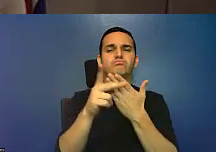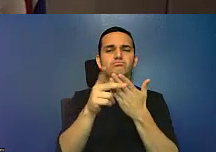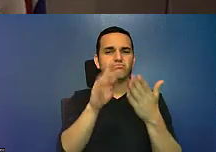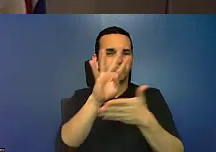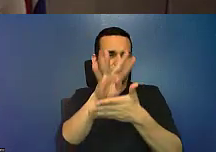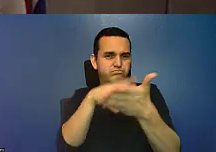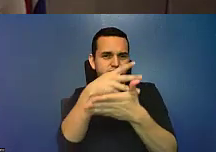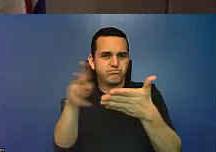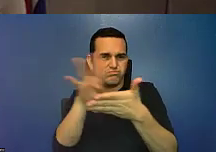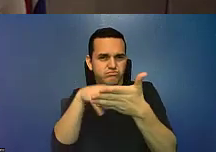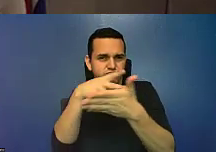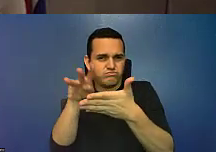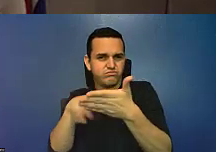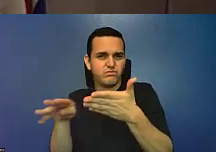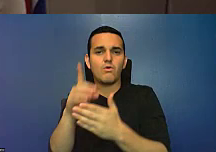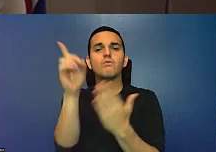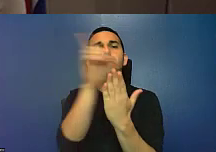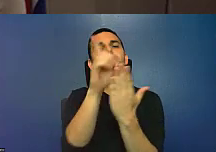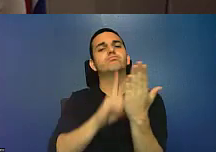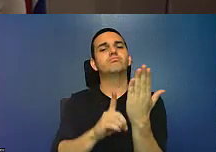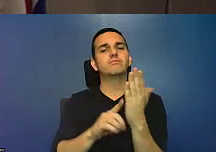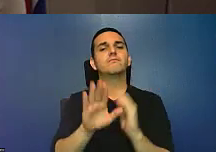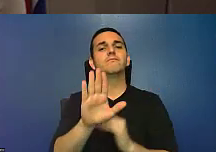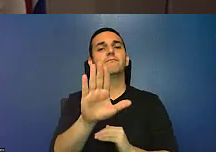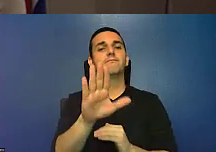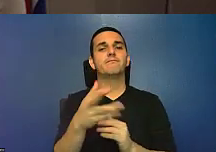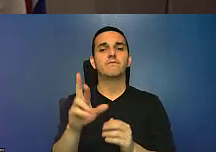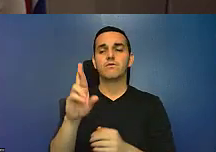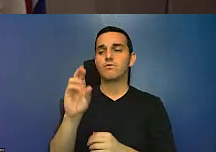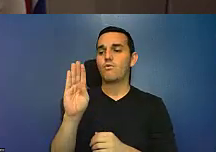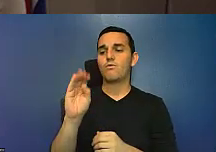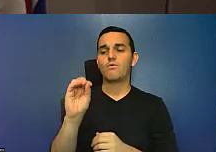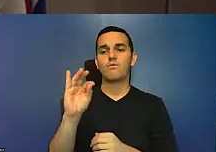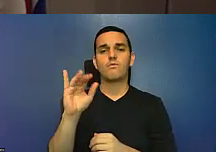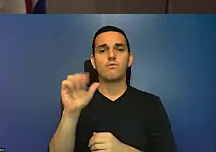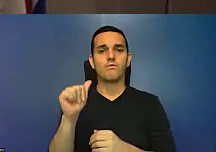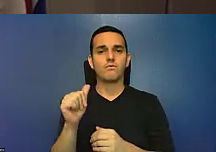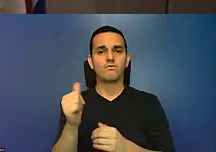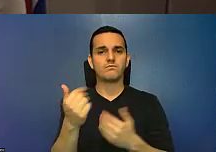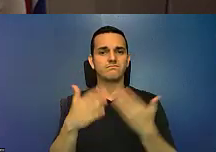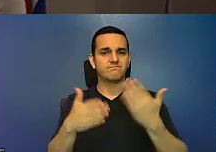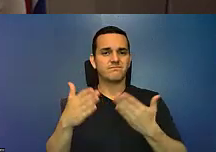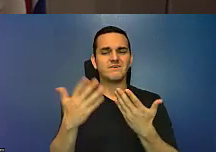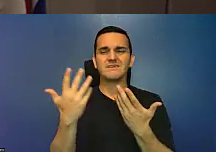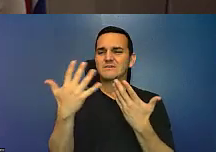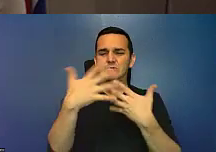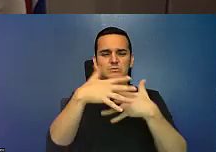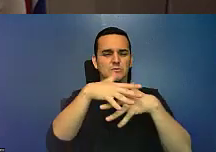convierte la robótica en un integrador de ingeniería